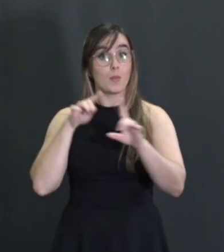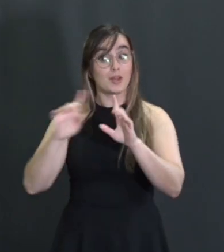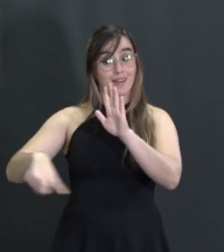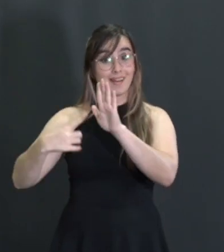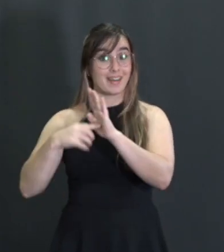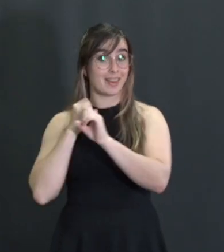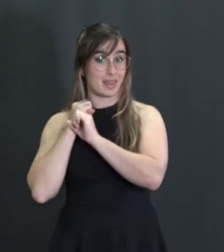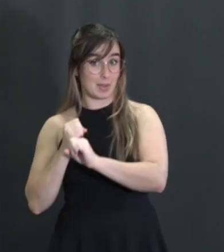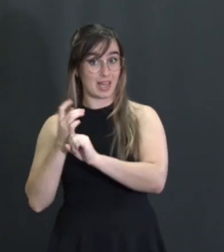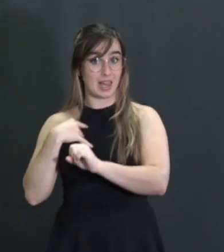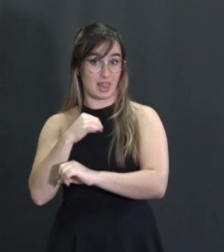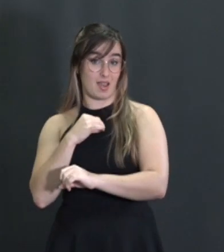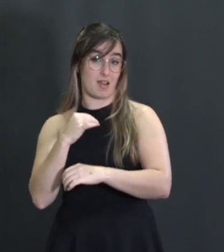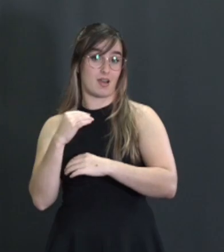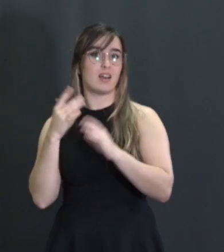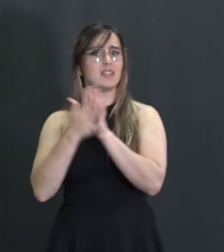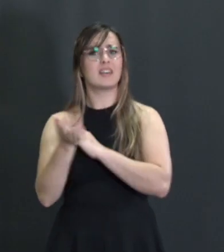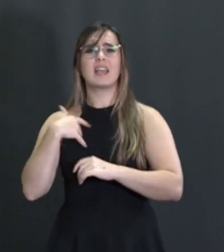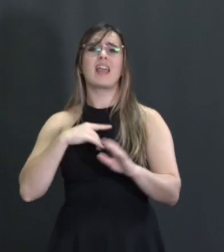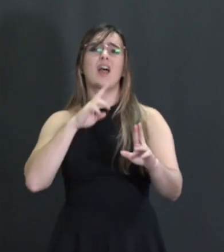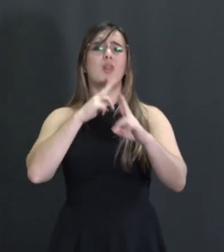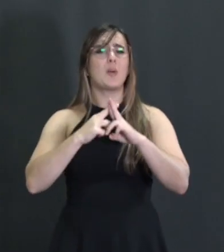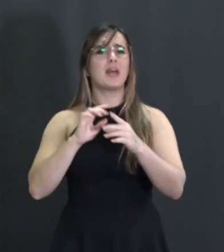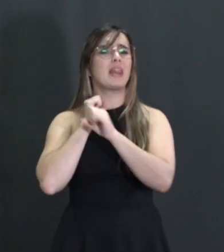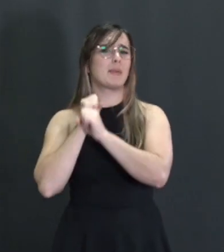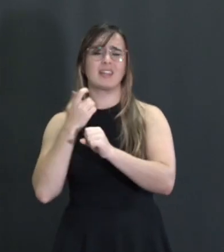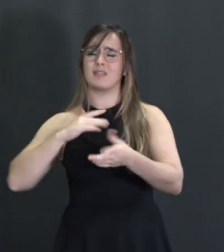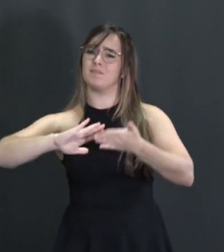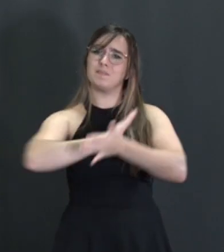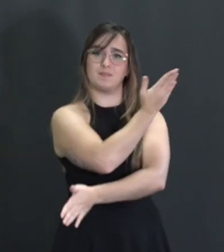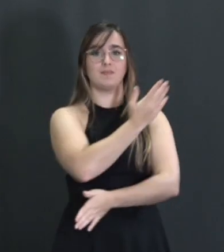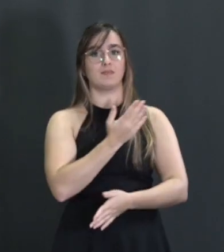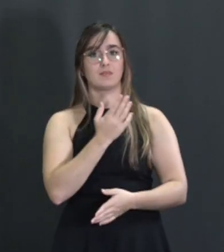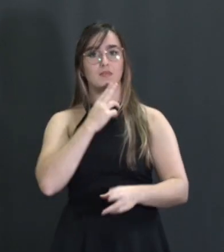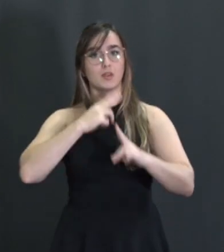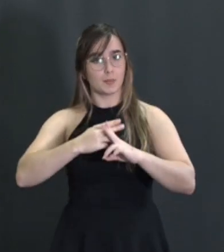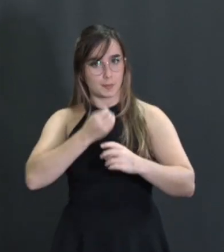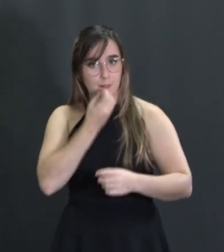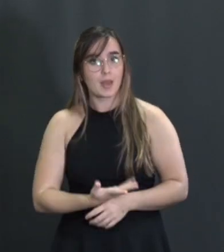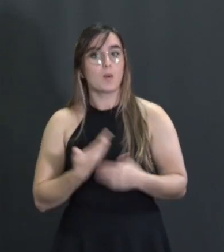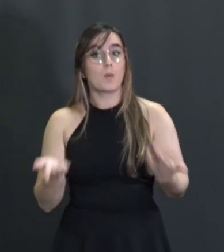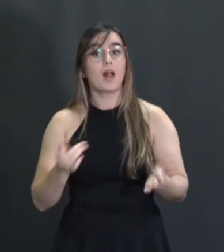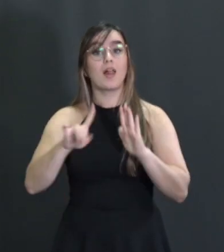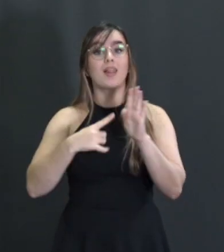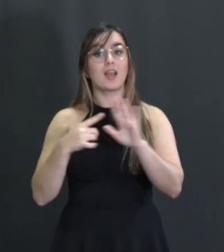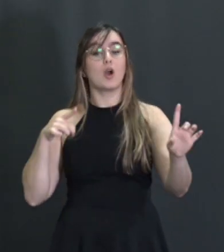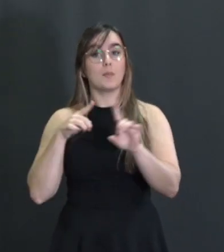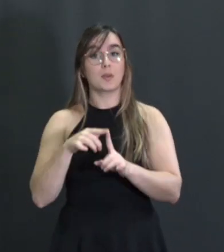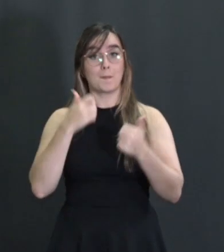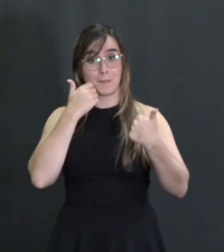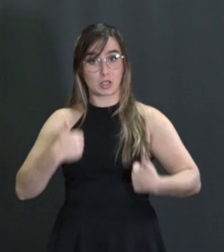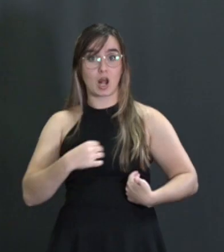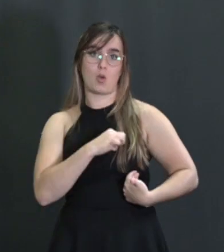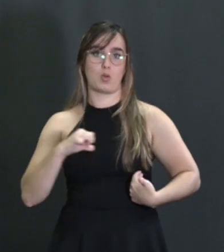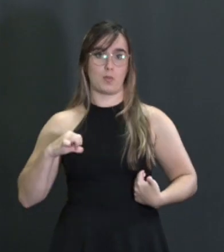dependencia deje de conocerse como ley de dependencia y se conozca por su primer apellido, que es ley para la autonomía personal.